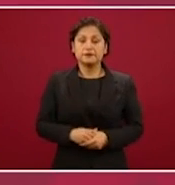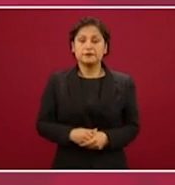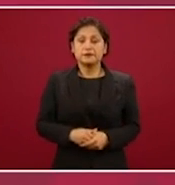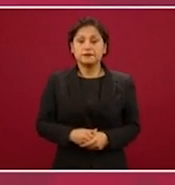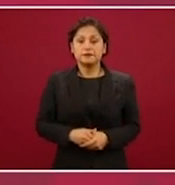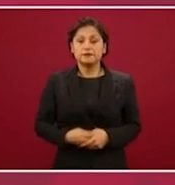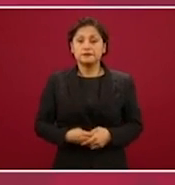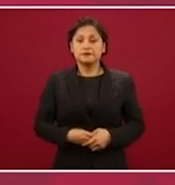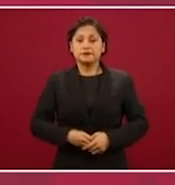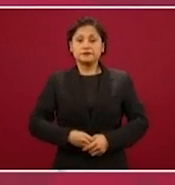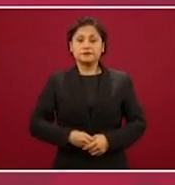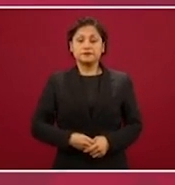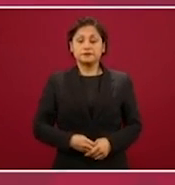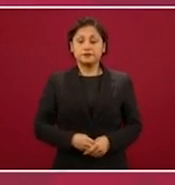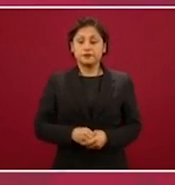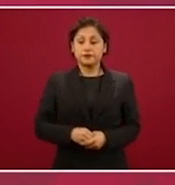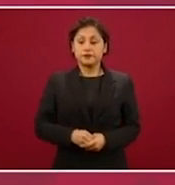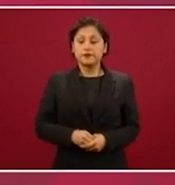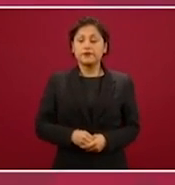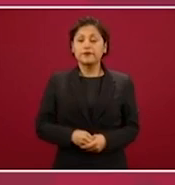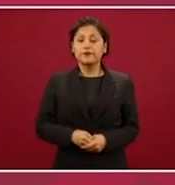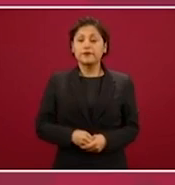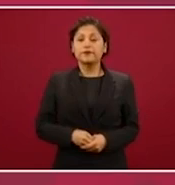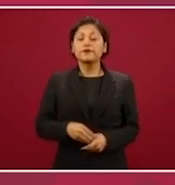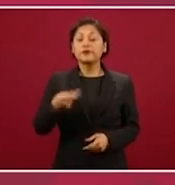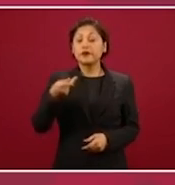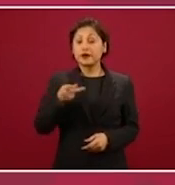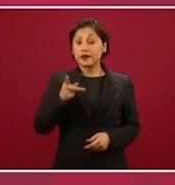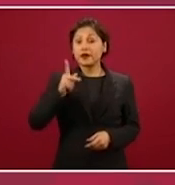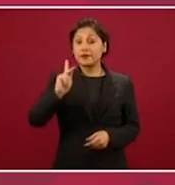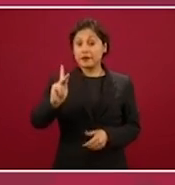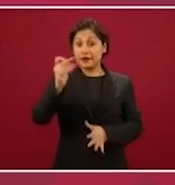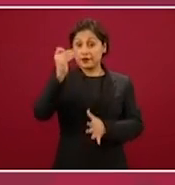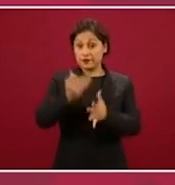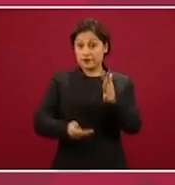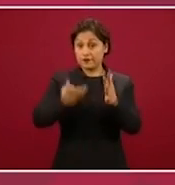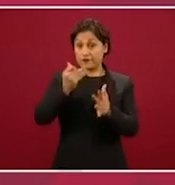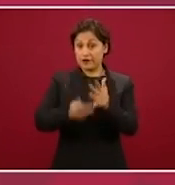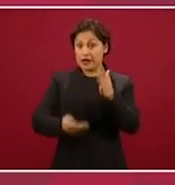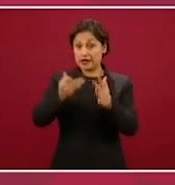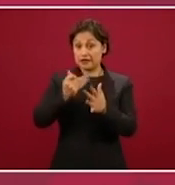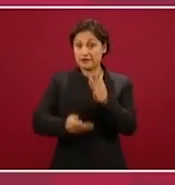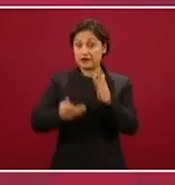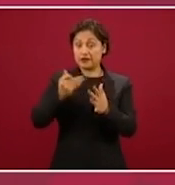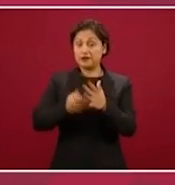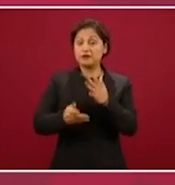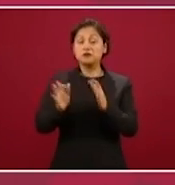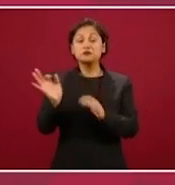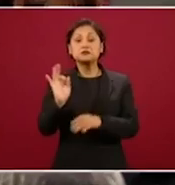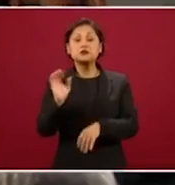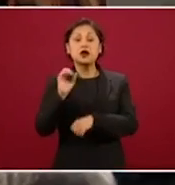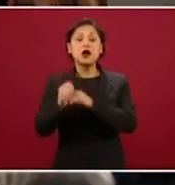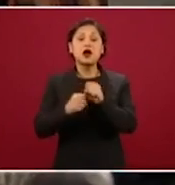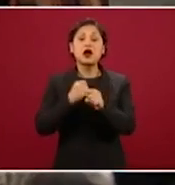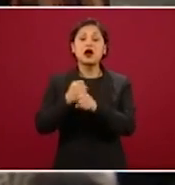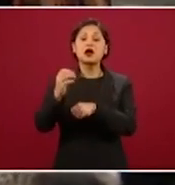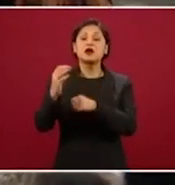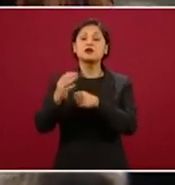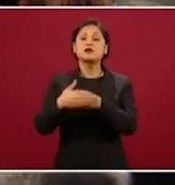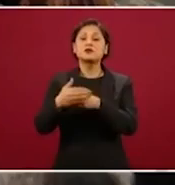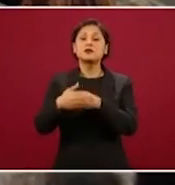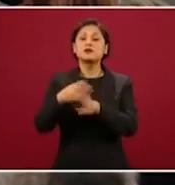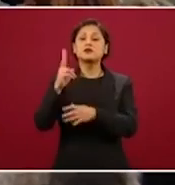Pero tenemos que llegar en el 22 a